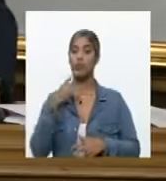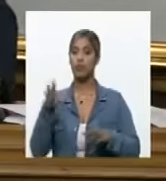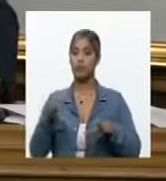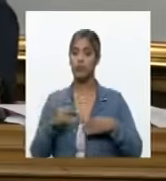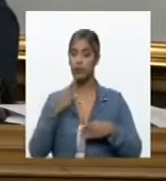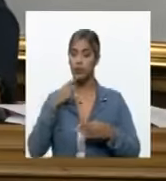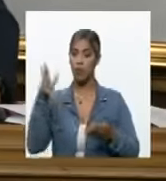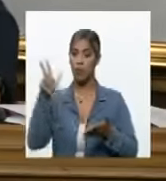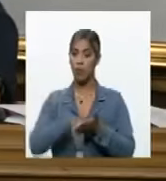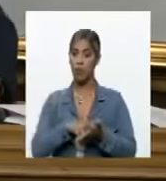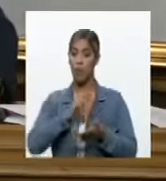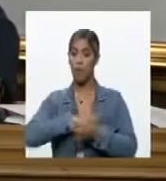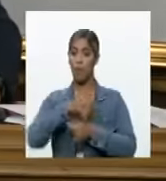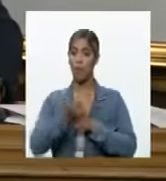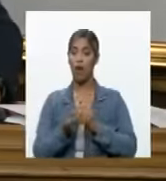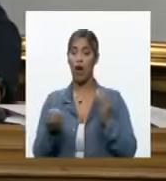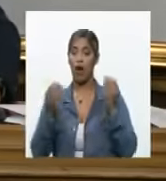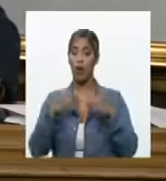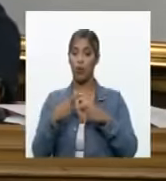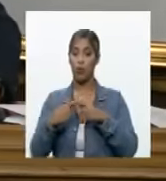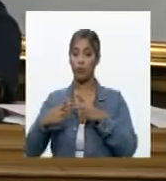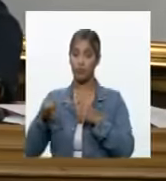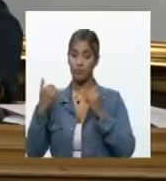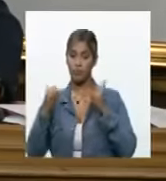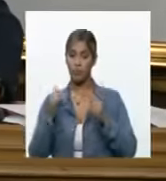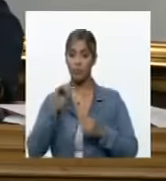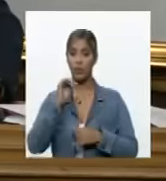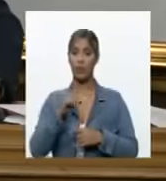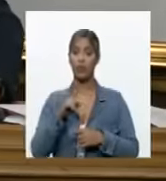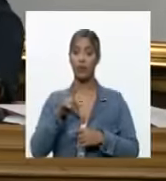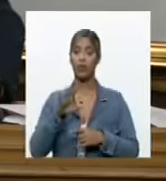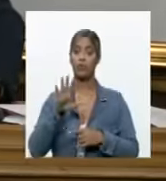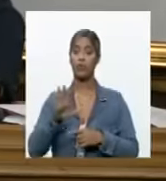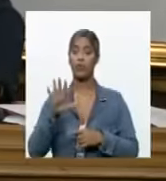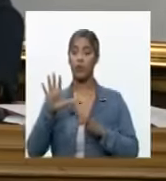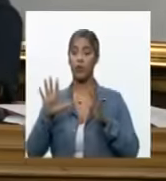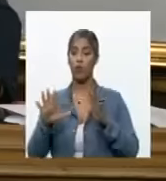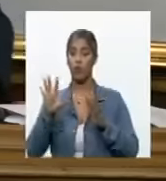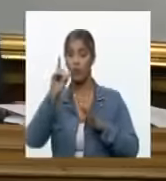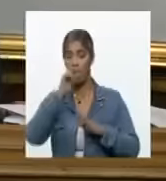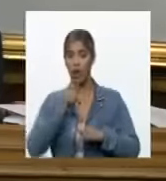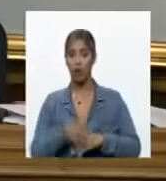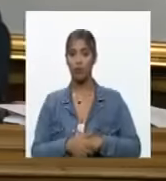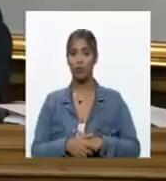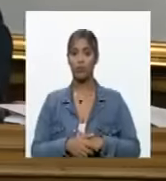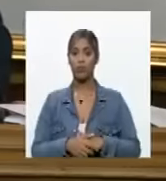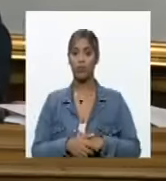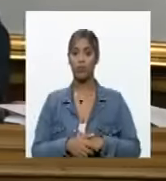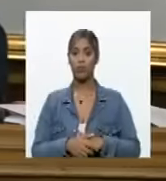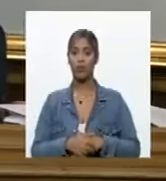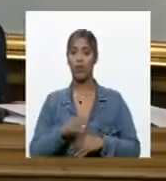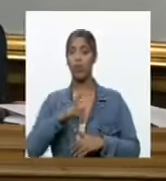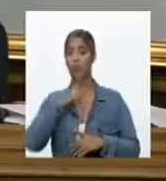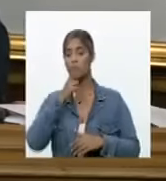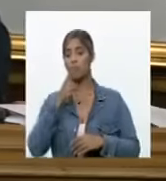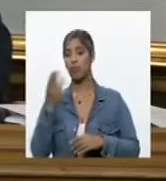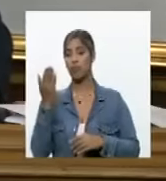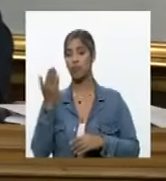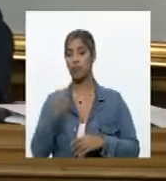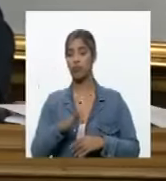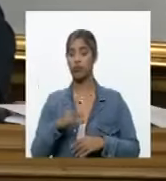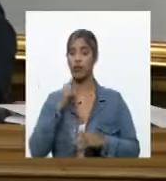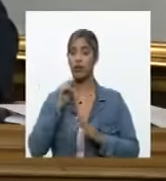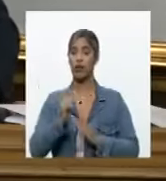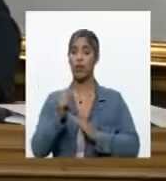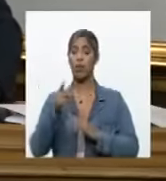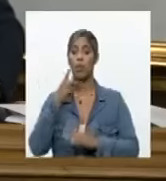de aprobar el proyecto de acuerdo en ocasión de conmemorar los 59 años del cruento asesinato del líder político